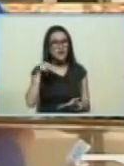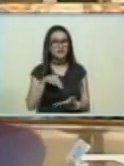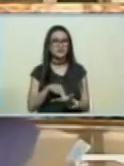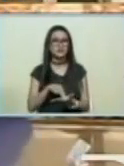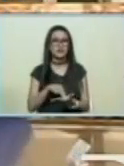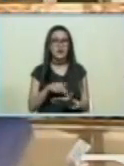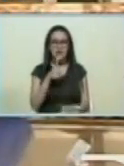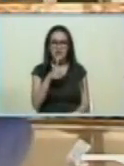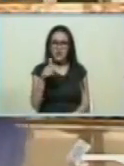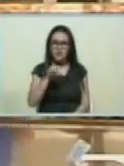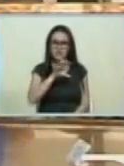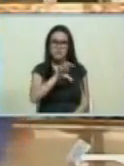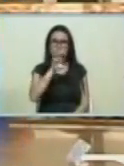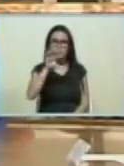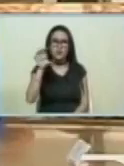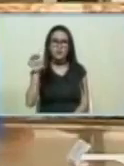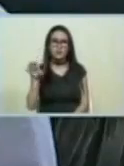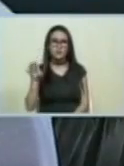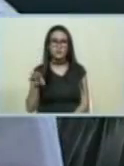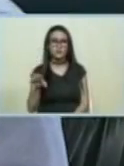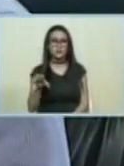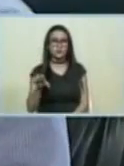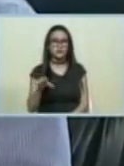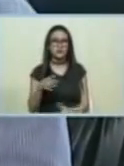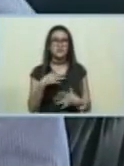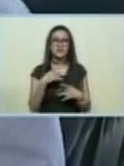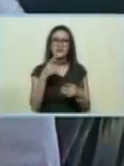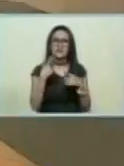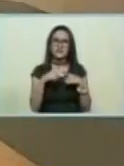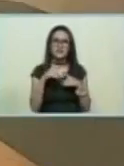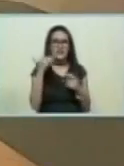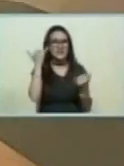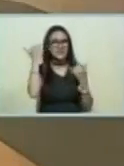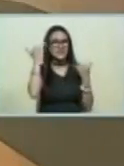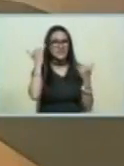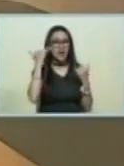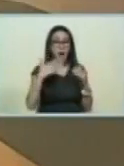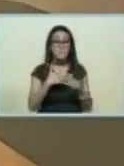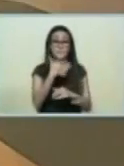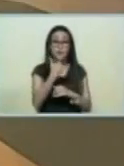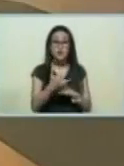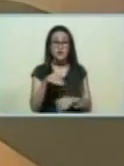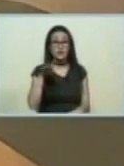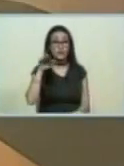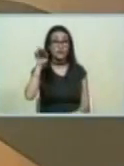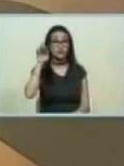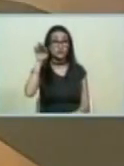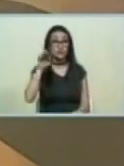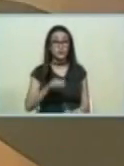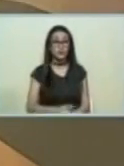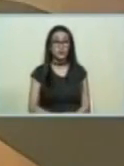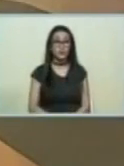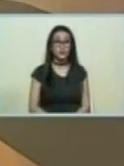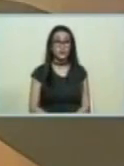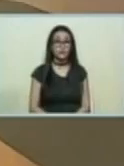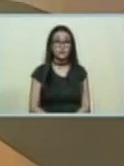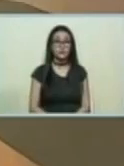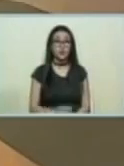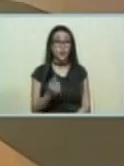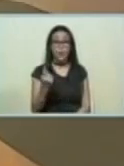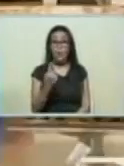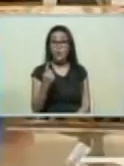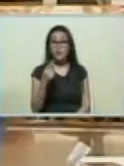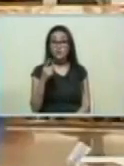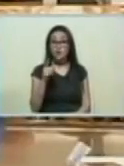por sectores, agrupados en intereses, en ideas, en proyectos de futuro, porque un solo palo no